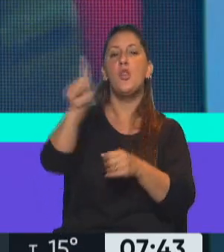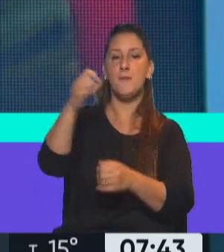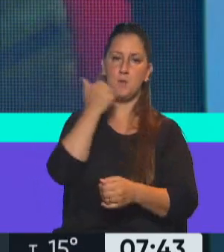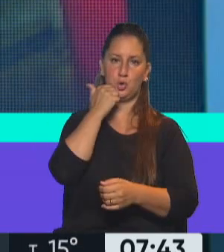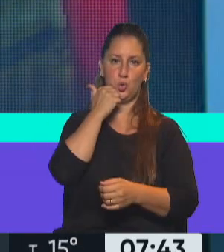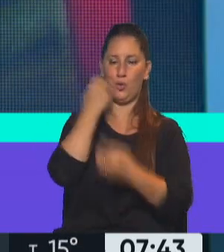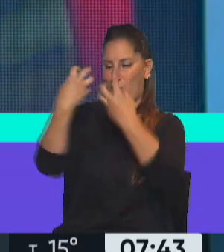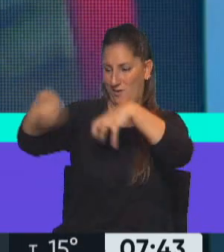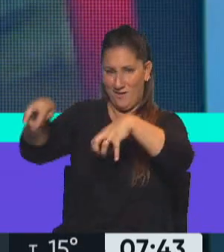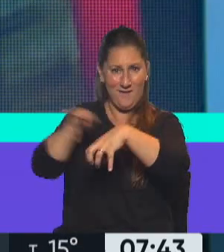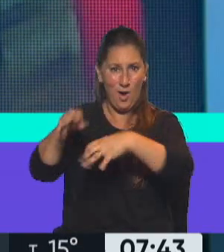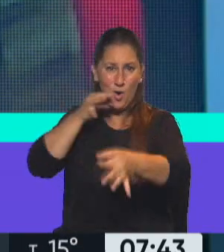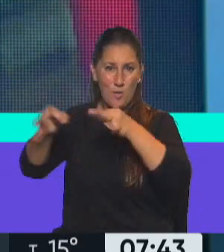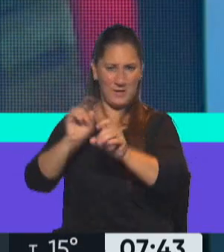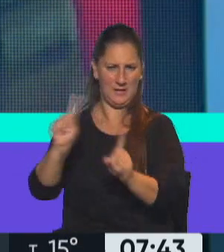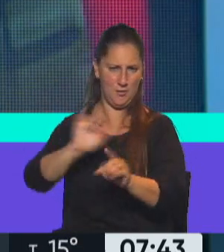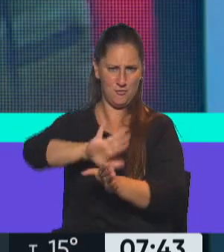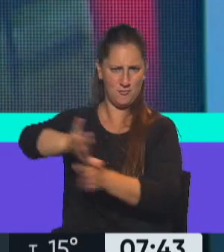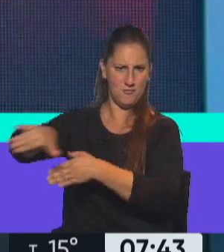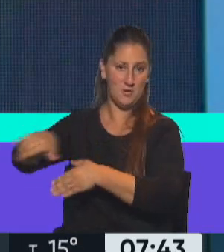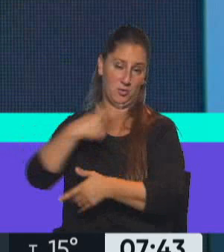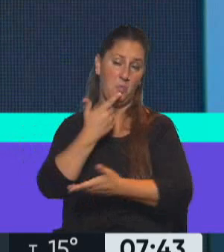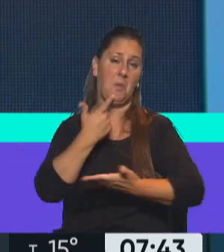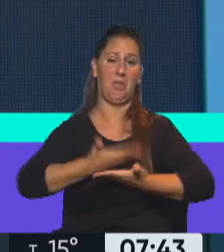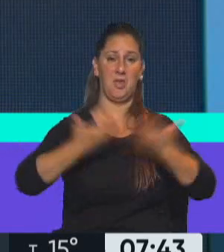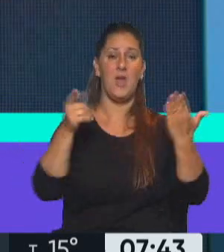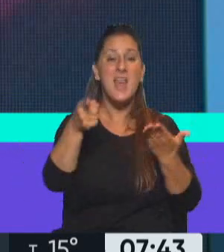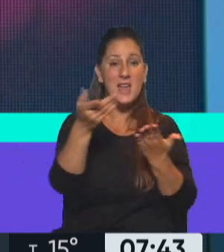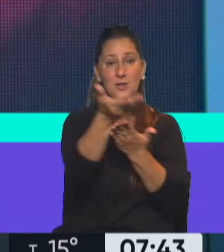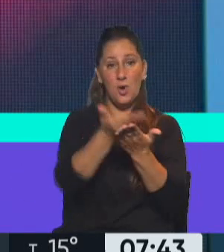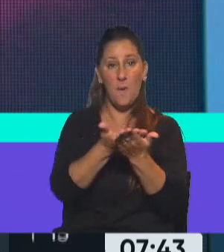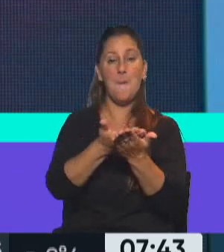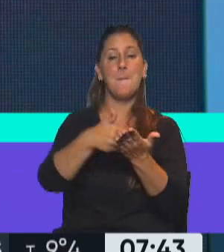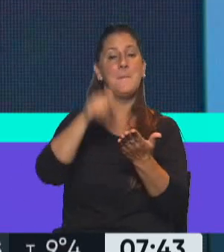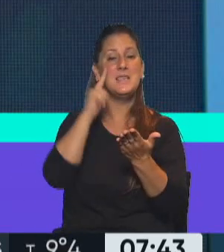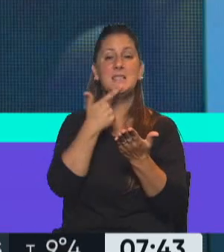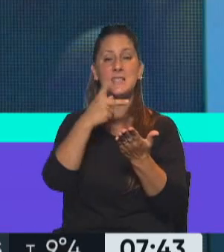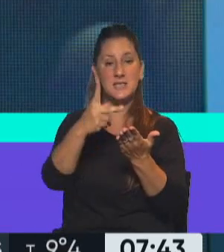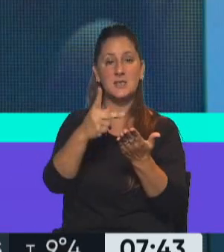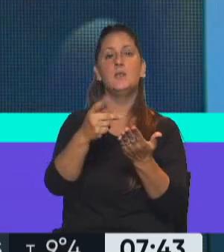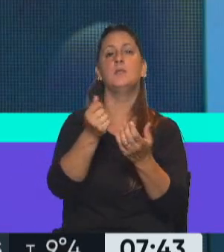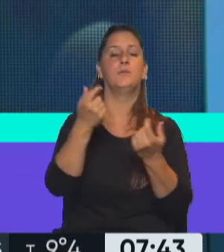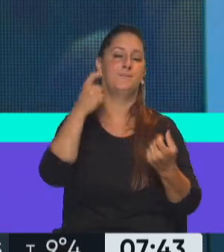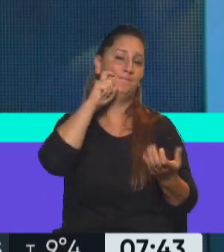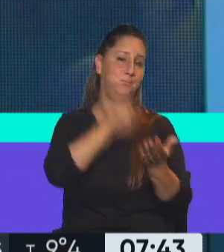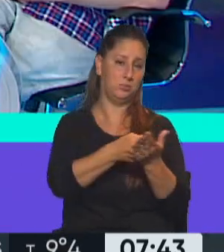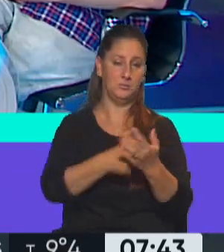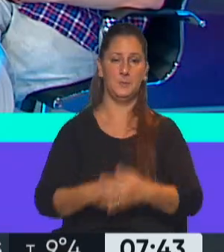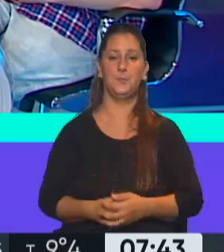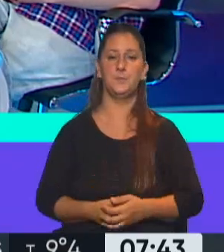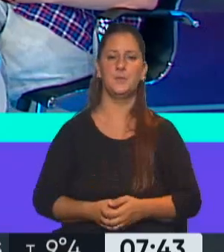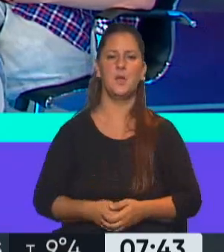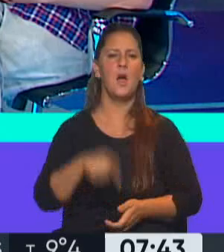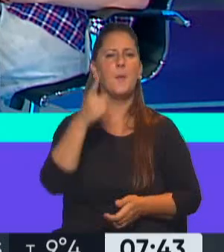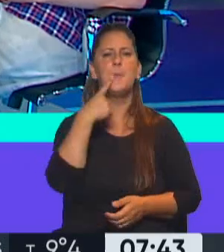separatistas. Y lo dijo abiertamente, y eso significa quebrar los acuerdos de Minsk, quebrar lo que el Estado ucraniano firmó. Ahora, Ignacio, ¿qué se